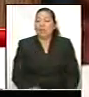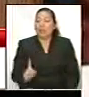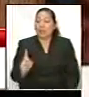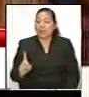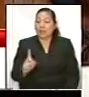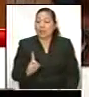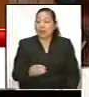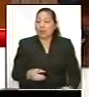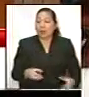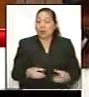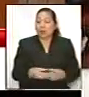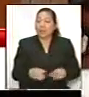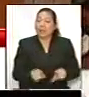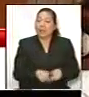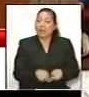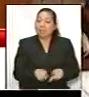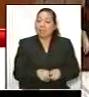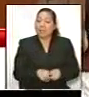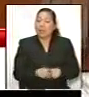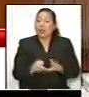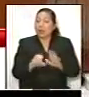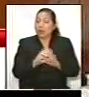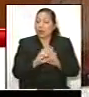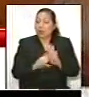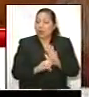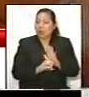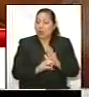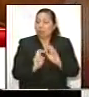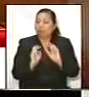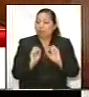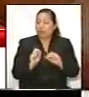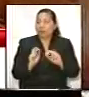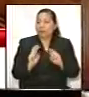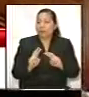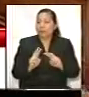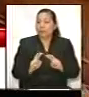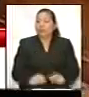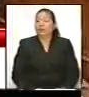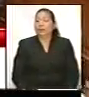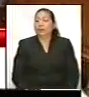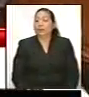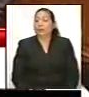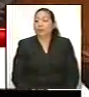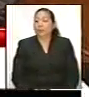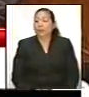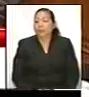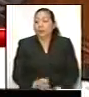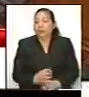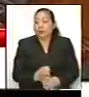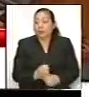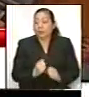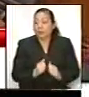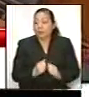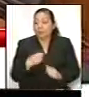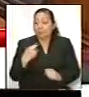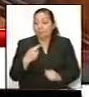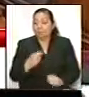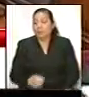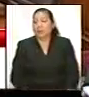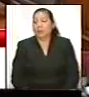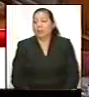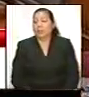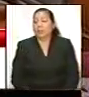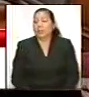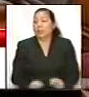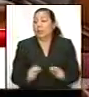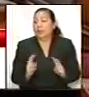de las comisiones, también en la Comisión de Constitución, que ha visto los temas referidos obviamente a la reforma política. Se ha visto el